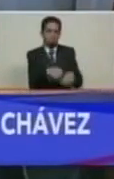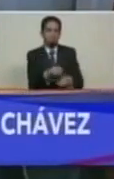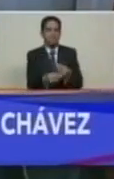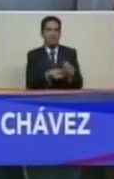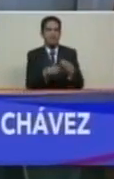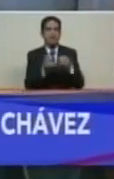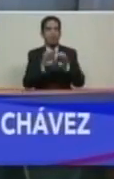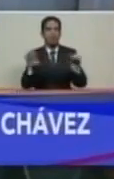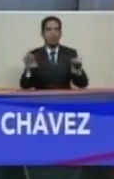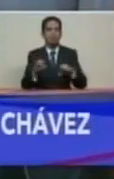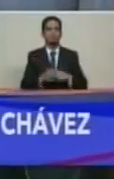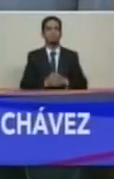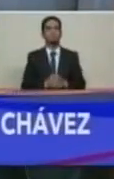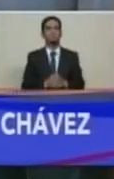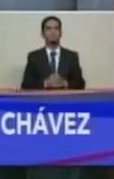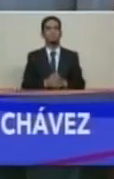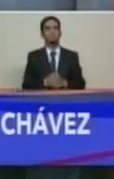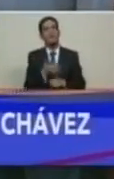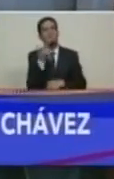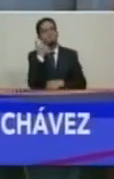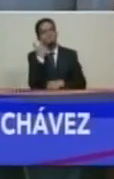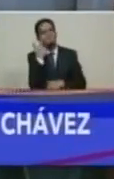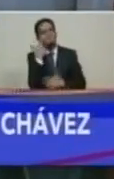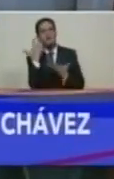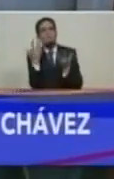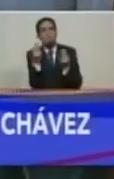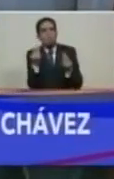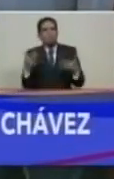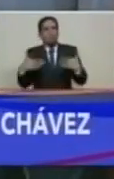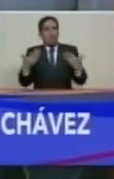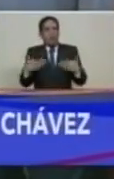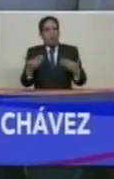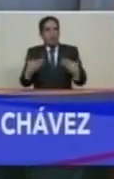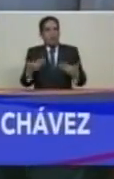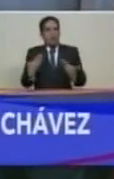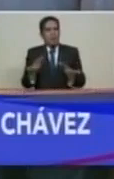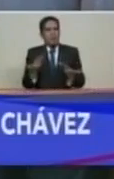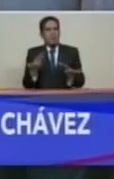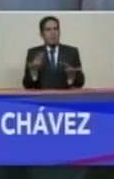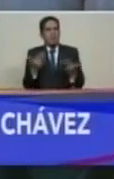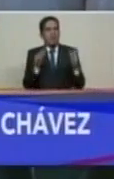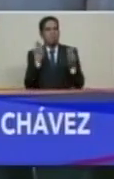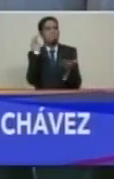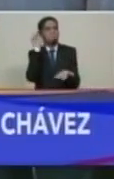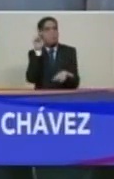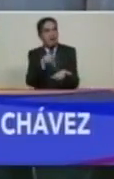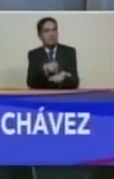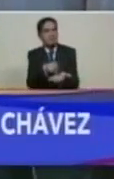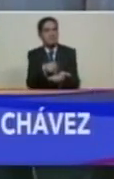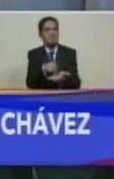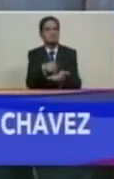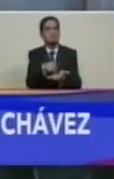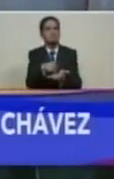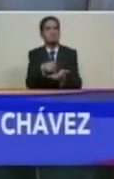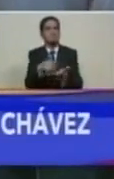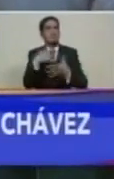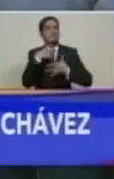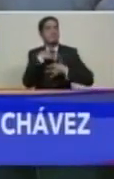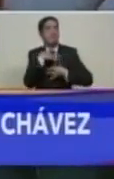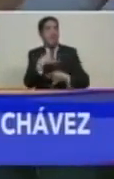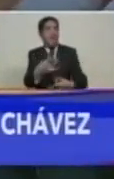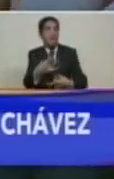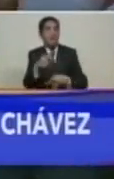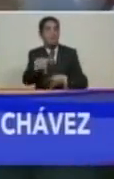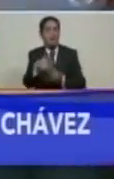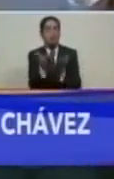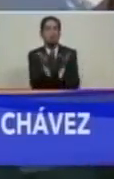sus muchachos. Hemos visto mucho entusiasmo, mucha alegría, mucha participación y mucho interés en que la escuela